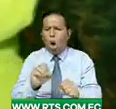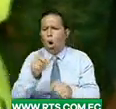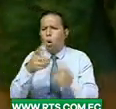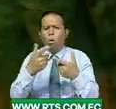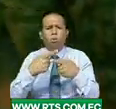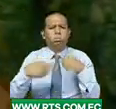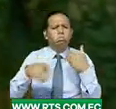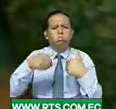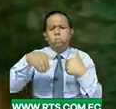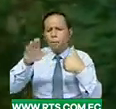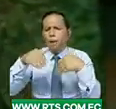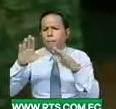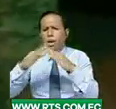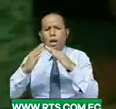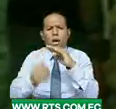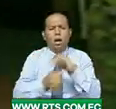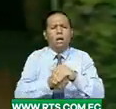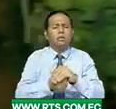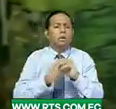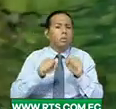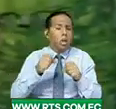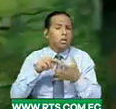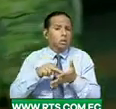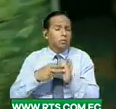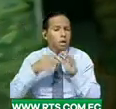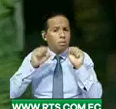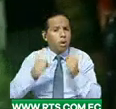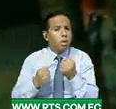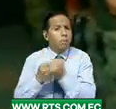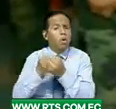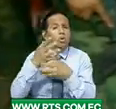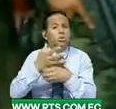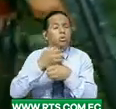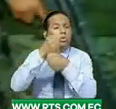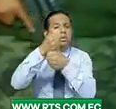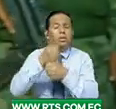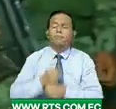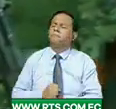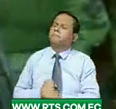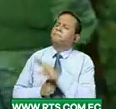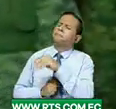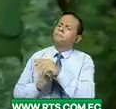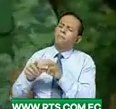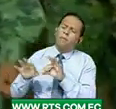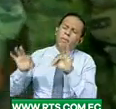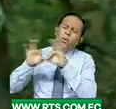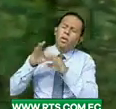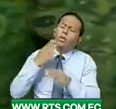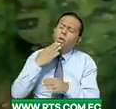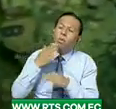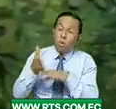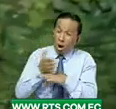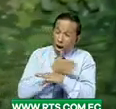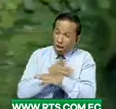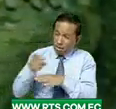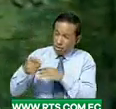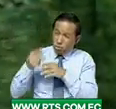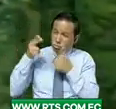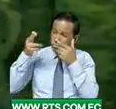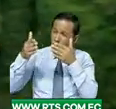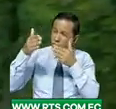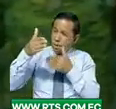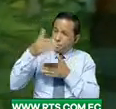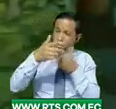registro, un cacheo, y de esa manera contribuir a la seguridad de la ciudadanía. Y un dato importante también, durante estos días que han realizado sus operaciones,